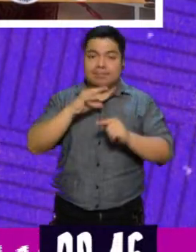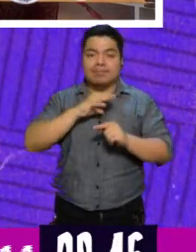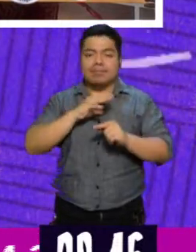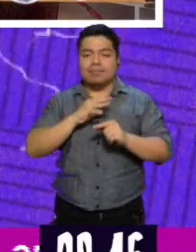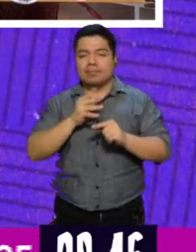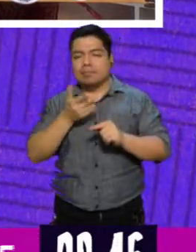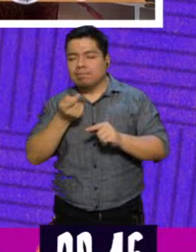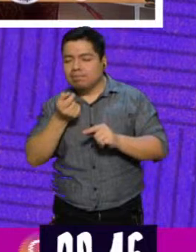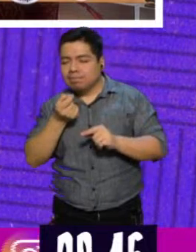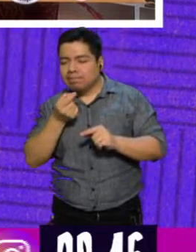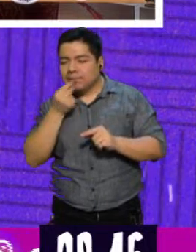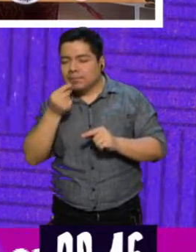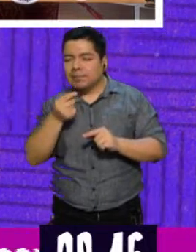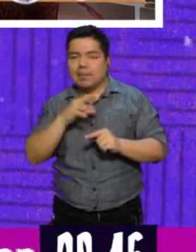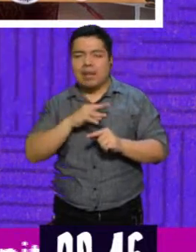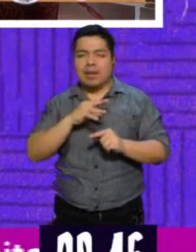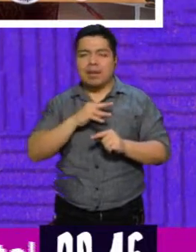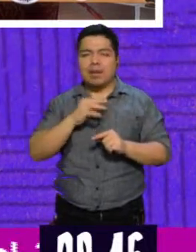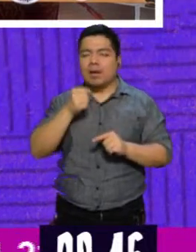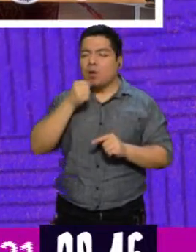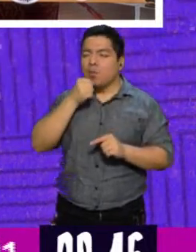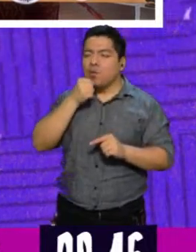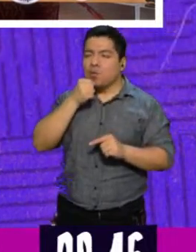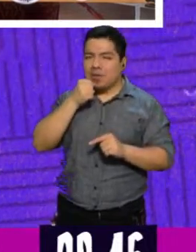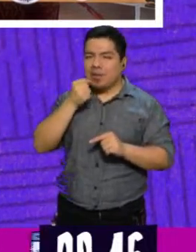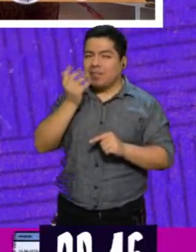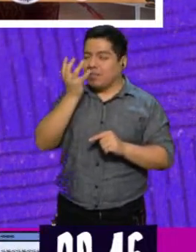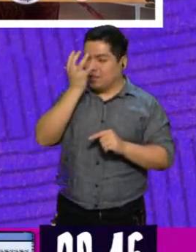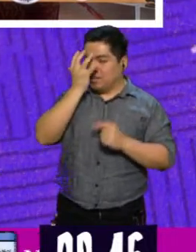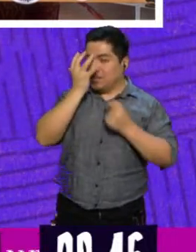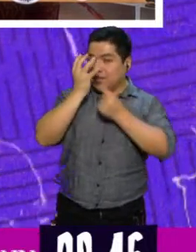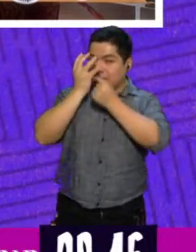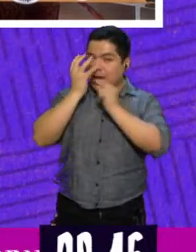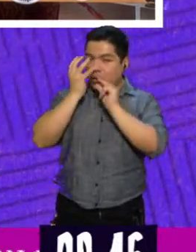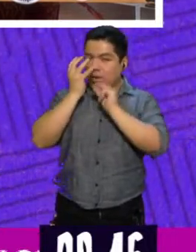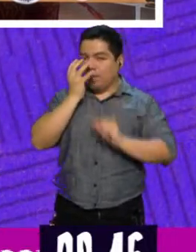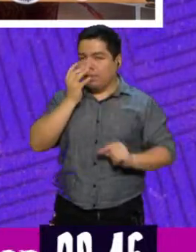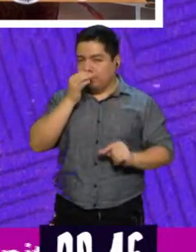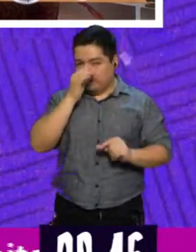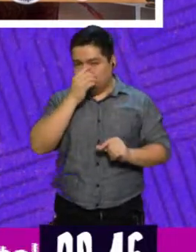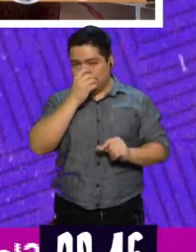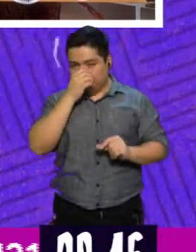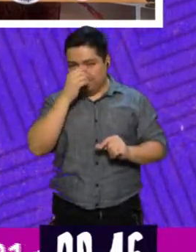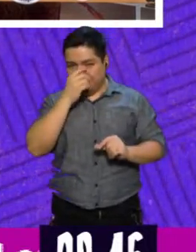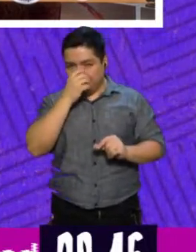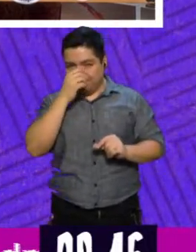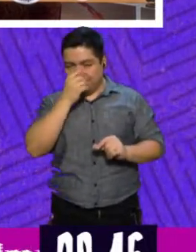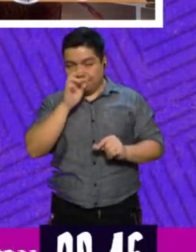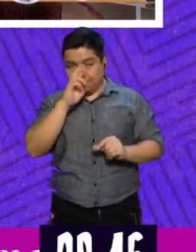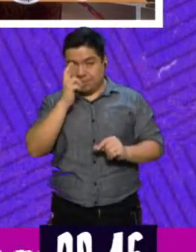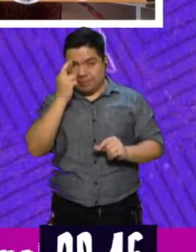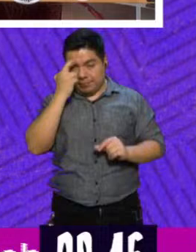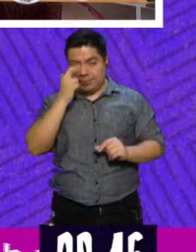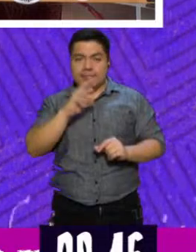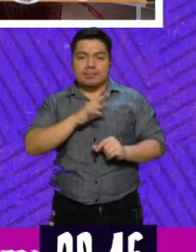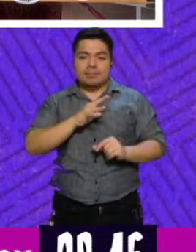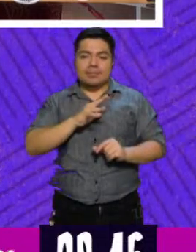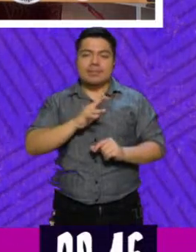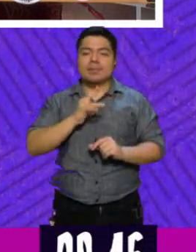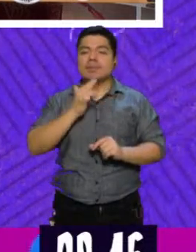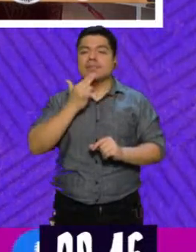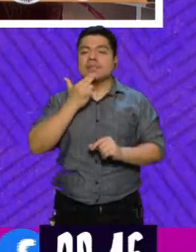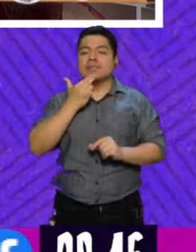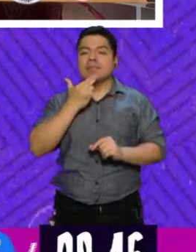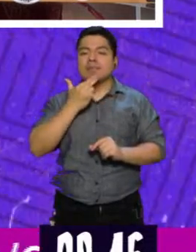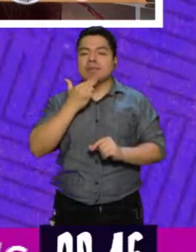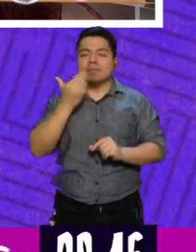una especie de micrófono así. O sea, servía, se acordarán que se utilizaban a